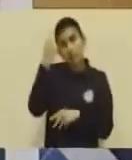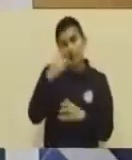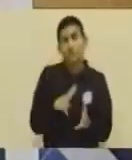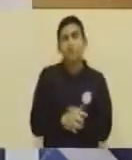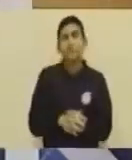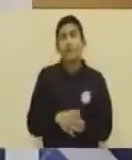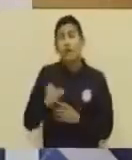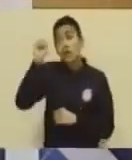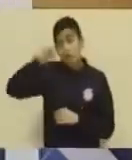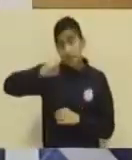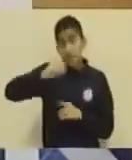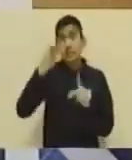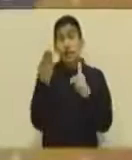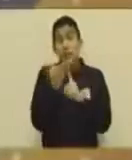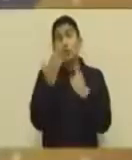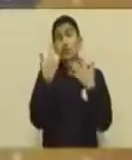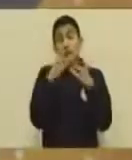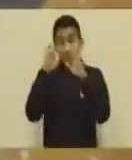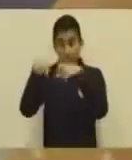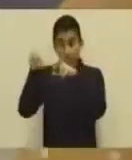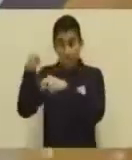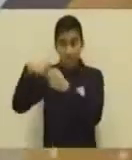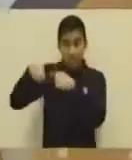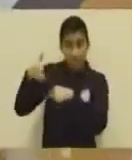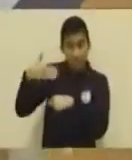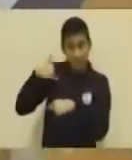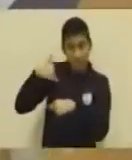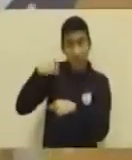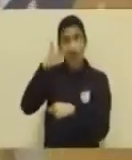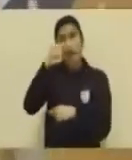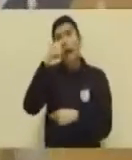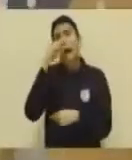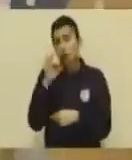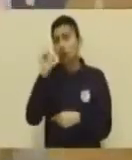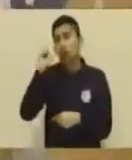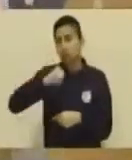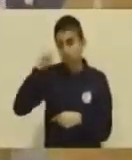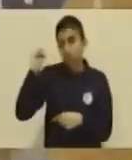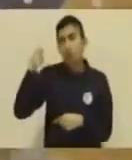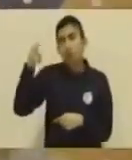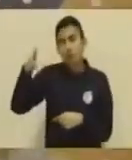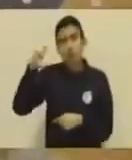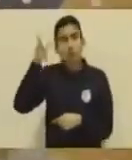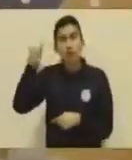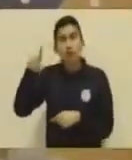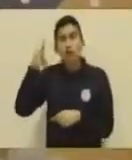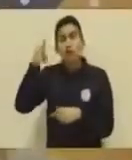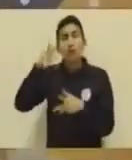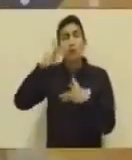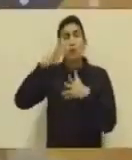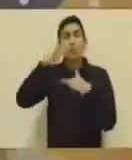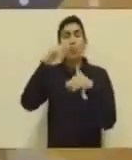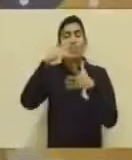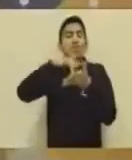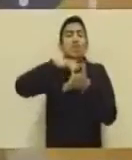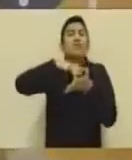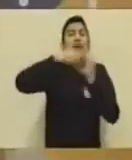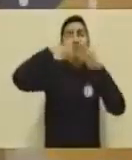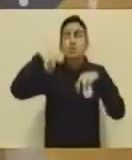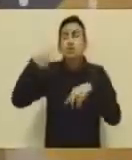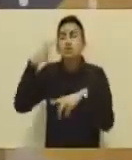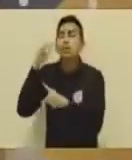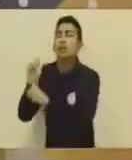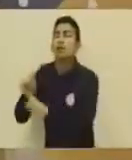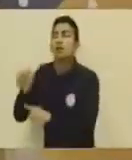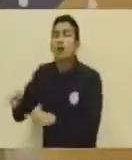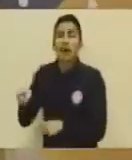sea, las personas que realizan este acto pues se basan en las debilidades de las demás personas, ¿verdad? Y es ahí pues donde